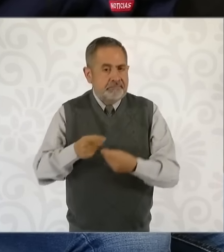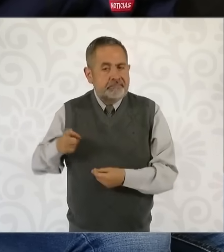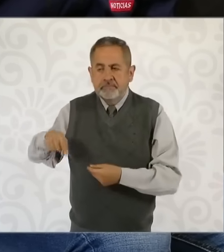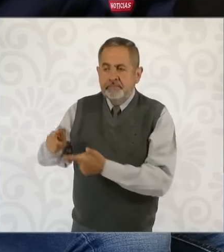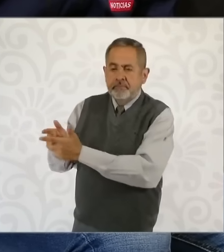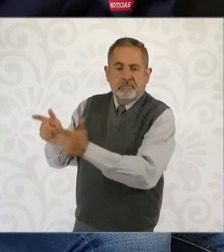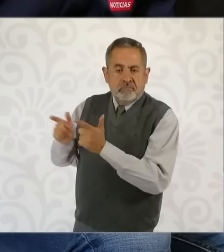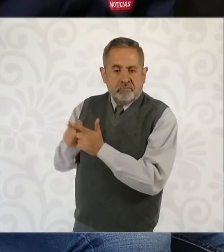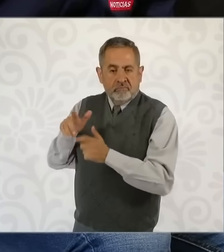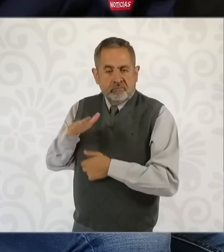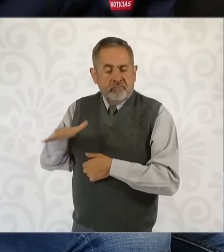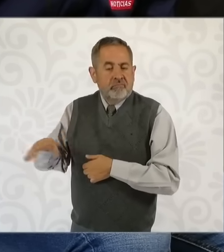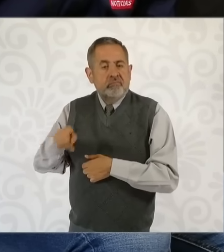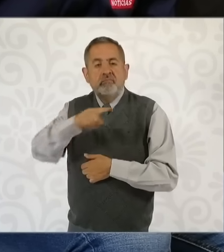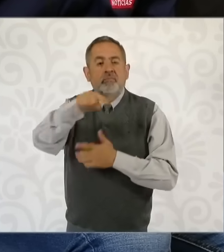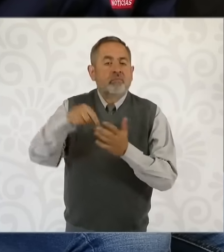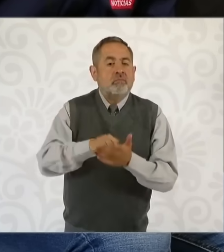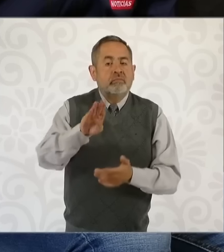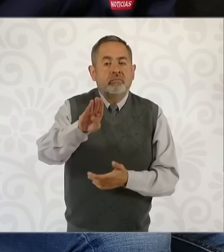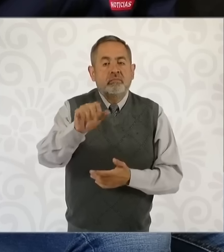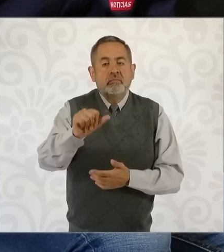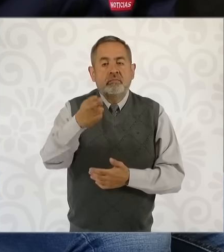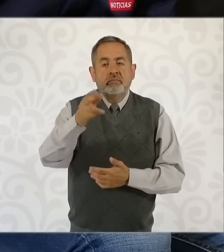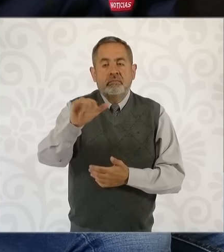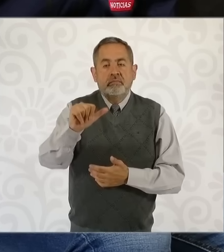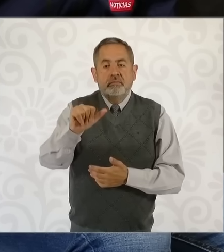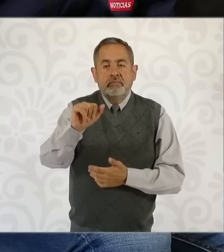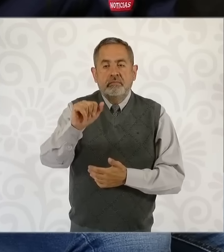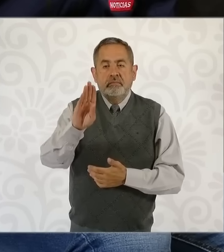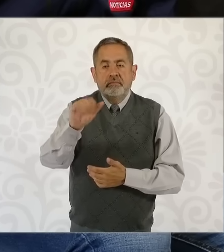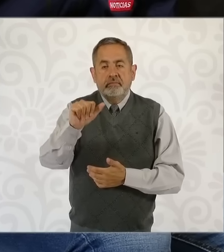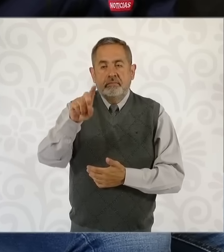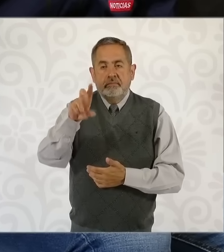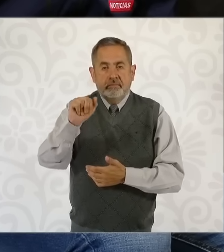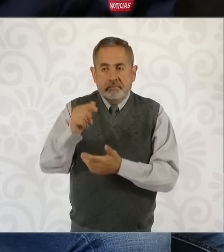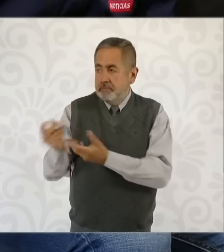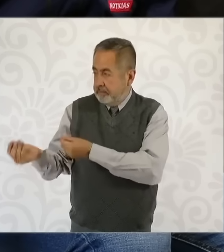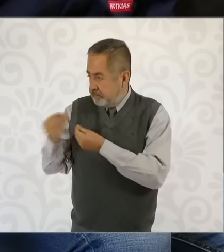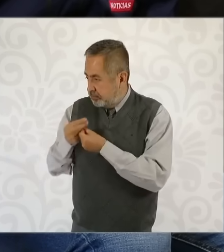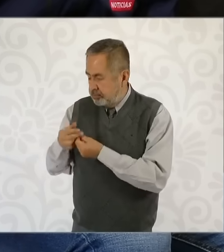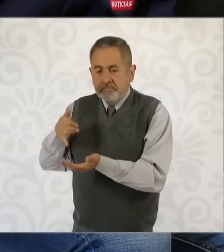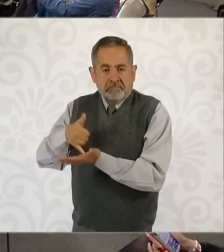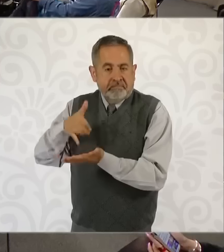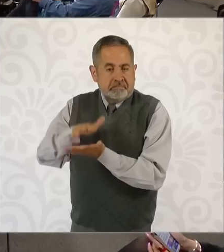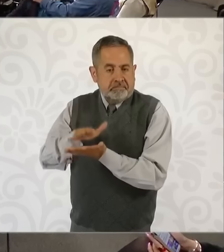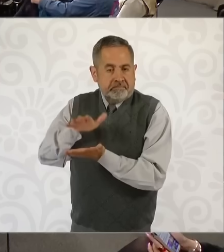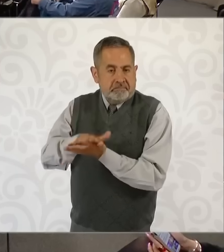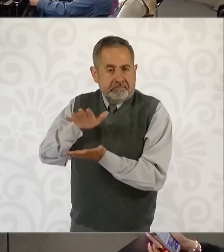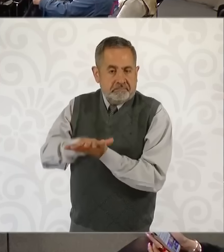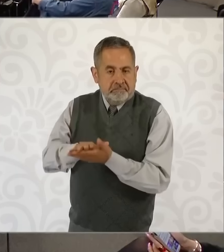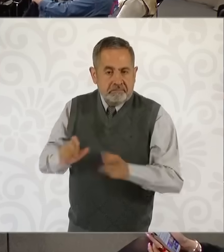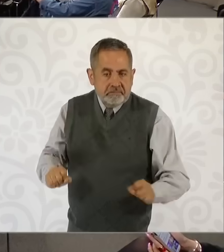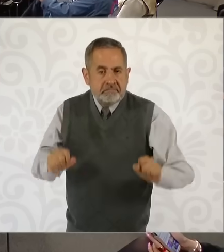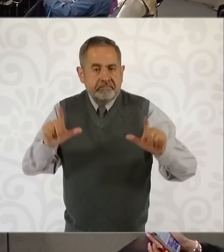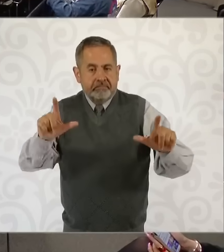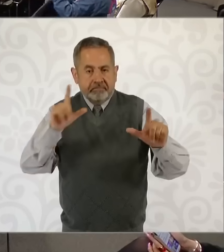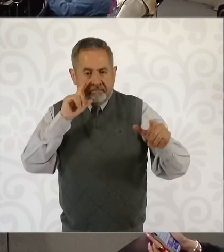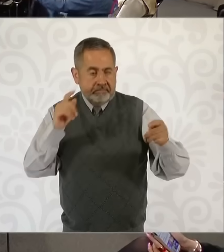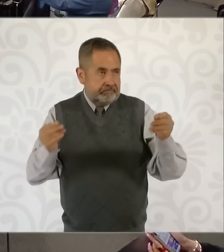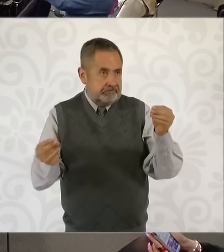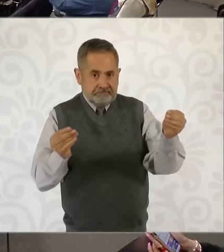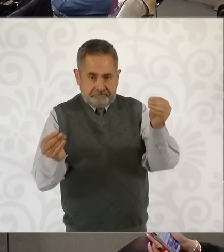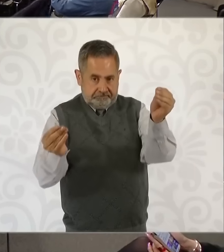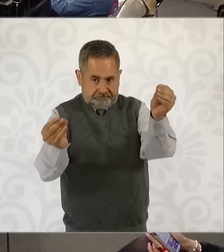colectivos de Bahía de Banderas. Yo lo imprimí, me di a la tarea de imprimirlo, a lo mejor que no le dé lustre aquí a la